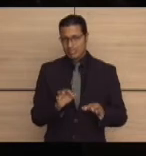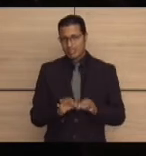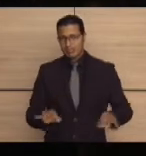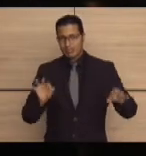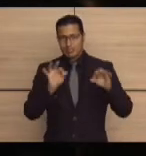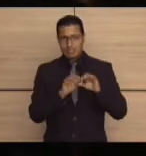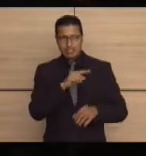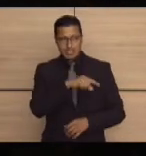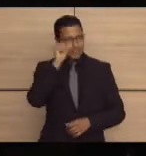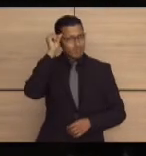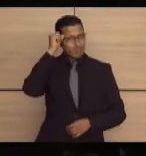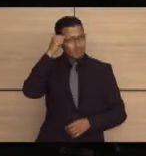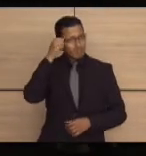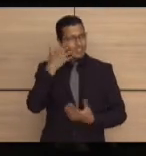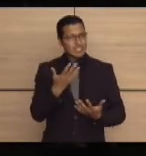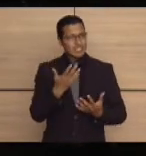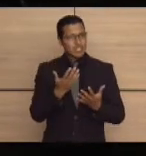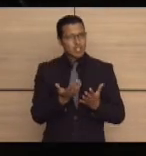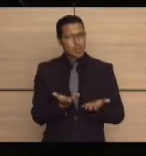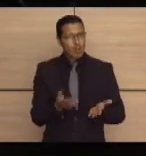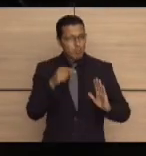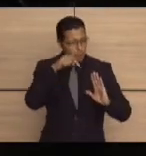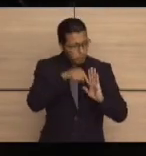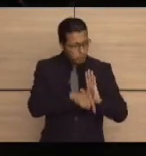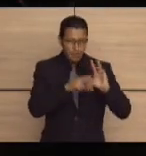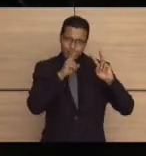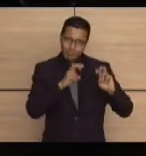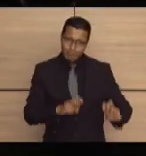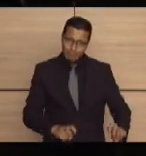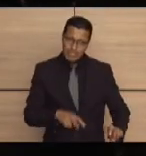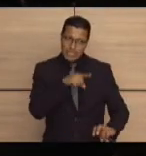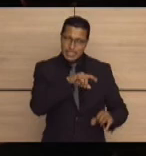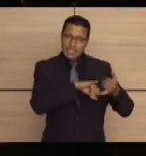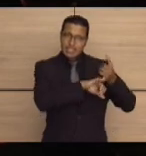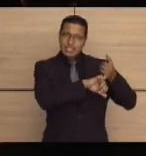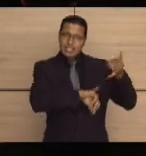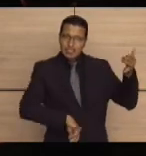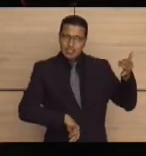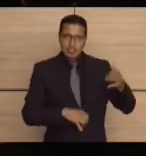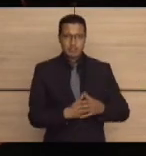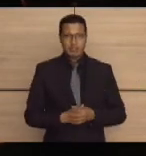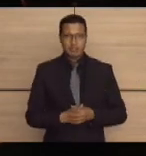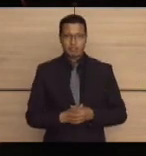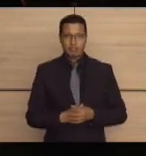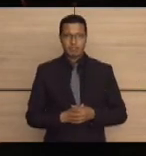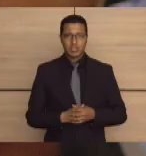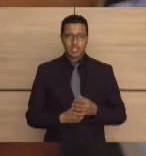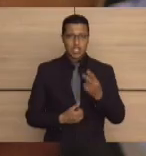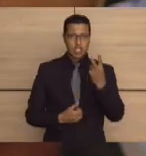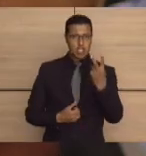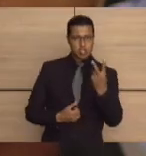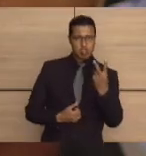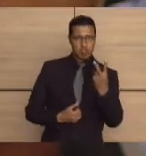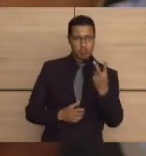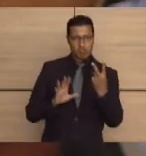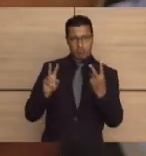mirar de una manera compleja y rica lo que fue esa independencia desde dos perspectivas